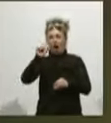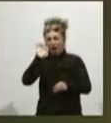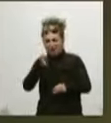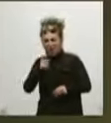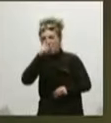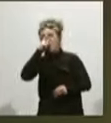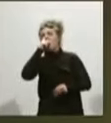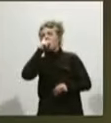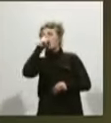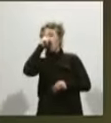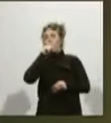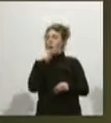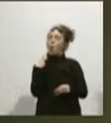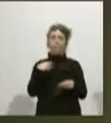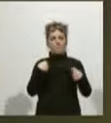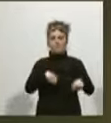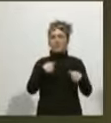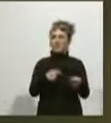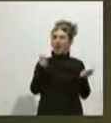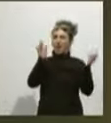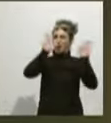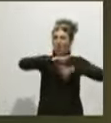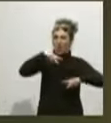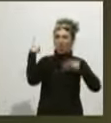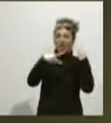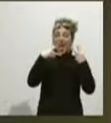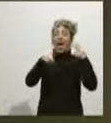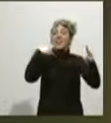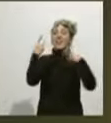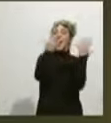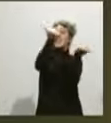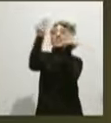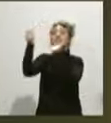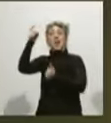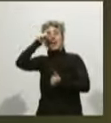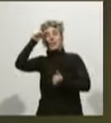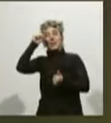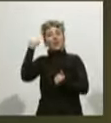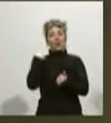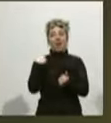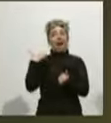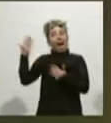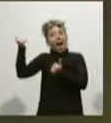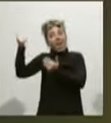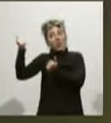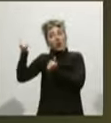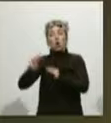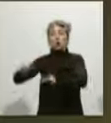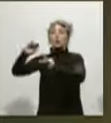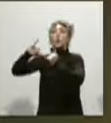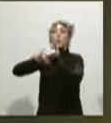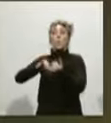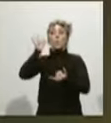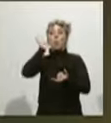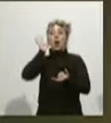diste, En esa cena era la cena de despedida del señor Rodríguez Zapatero. Y su mujer Sonsoles